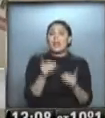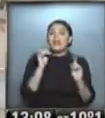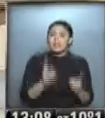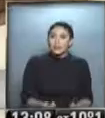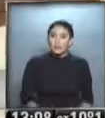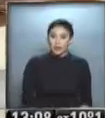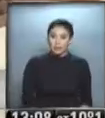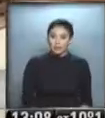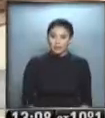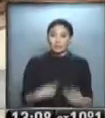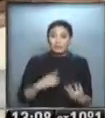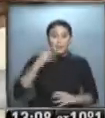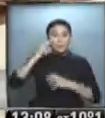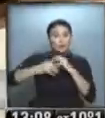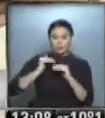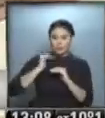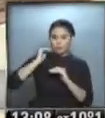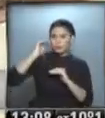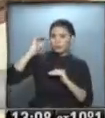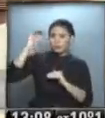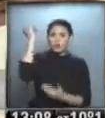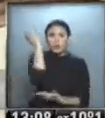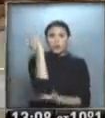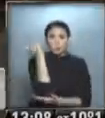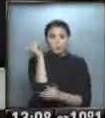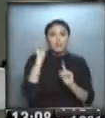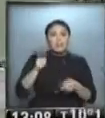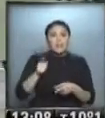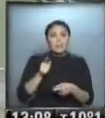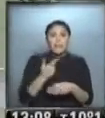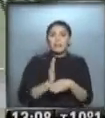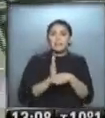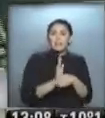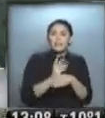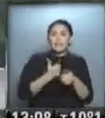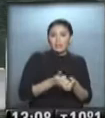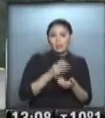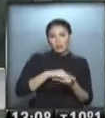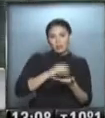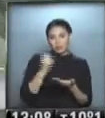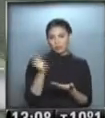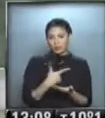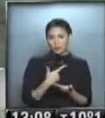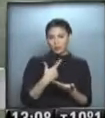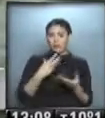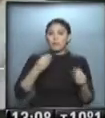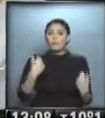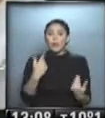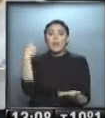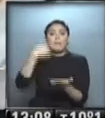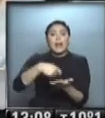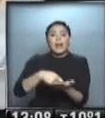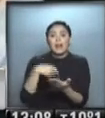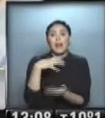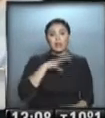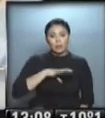mantiene su proceso de crecimiento autónomo y de defensa de la soberanía, que es lo que le permite cancelar la deuda social y poder